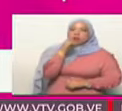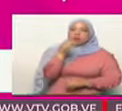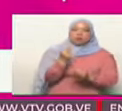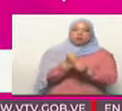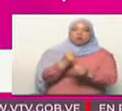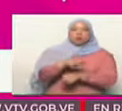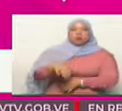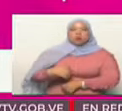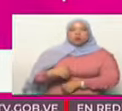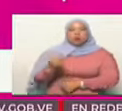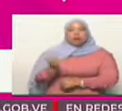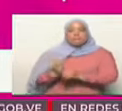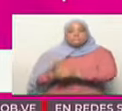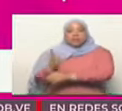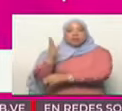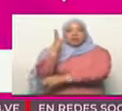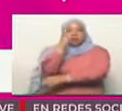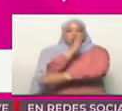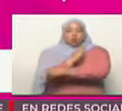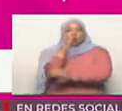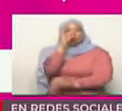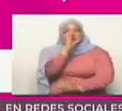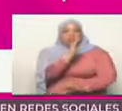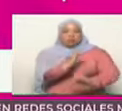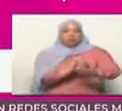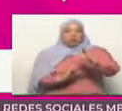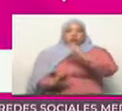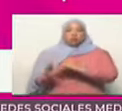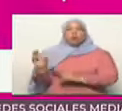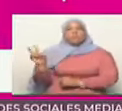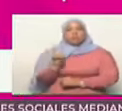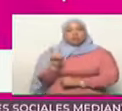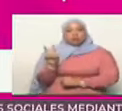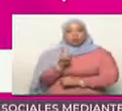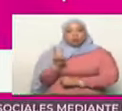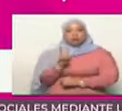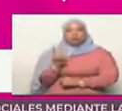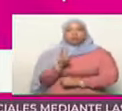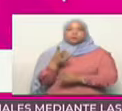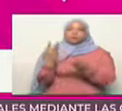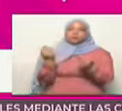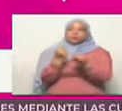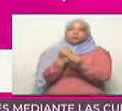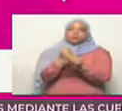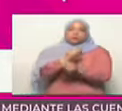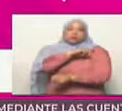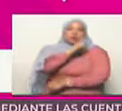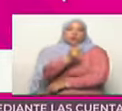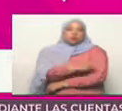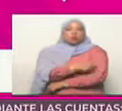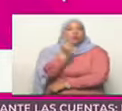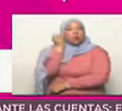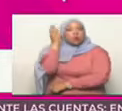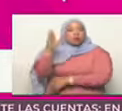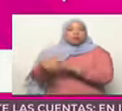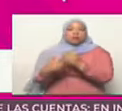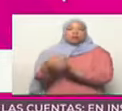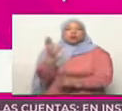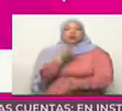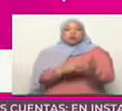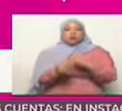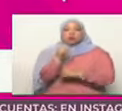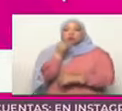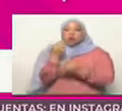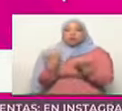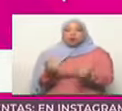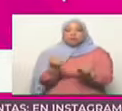nuestros biólogos, científicos. ¿Ah? Venezuela tiene mucha fuerza en el conocimiento, en su ciencia. Ahora